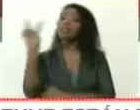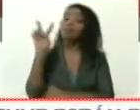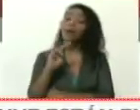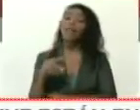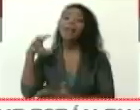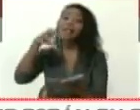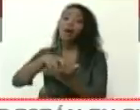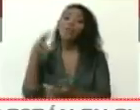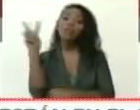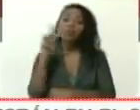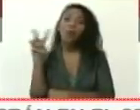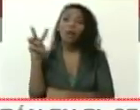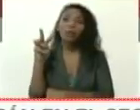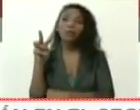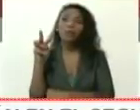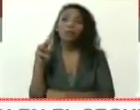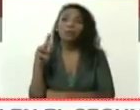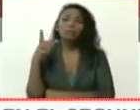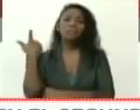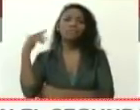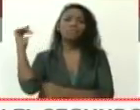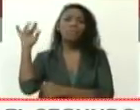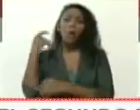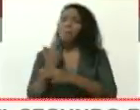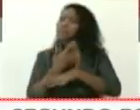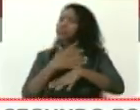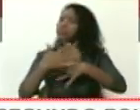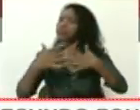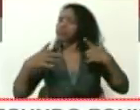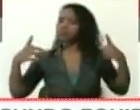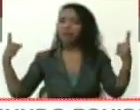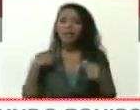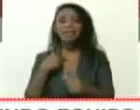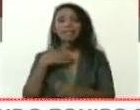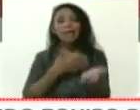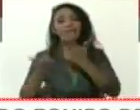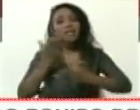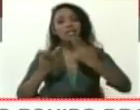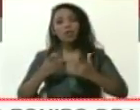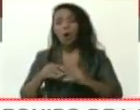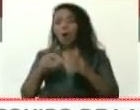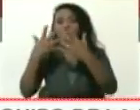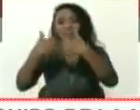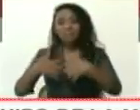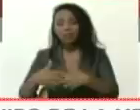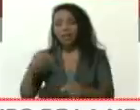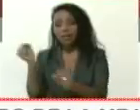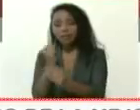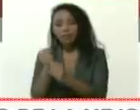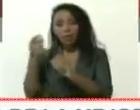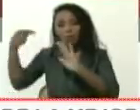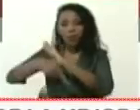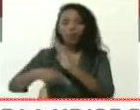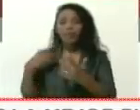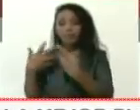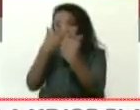venezolano, que tiene miles de estaciones de servicio, refinerías en los Estados Unidos. Bueno, los